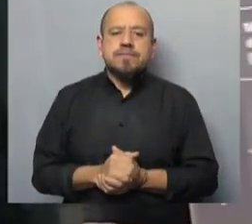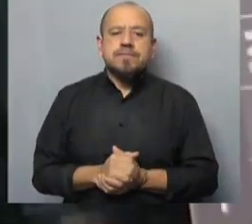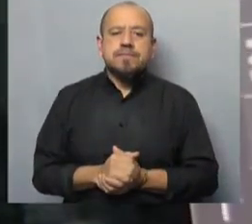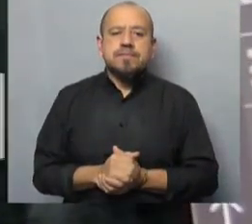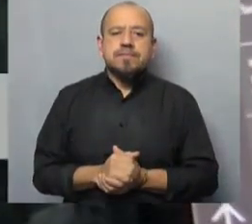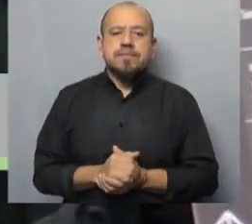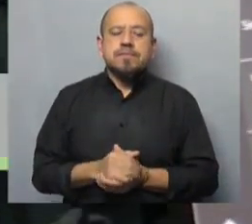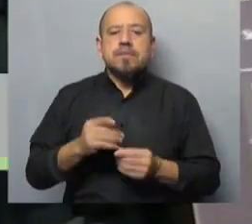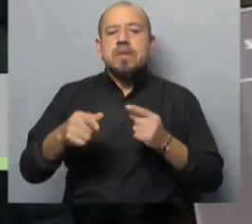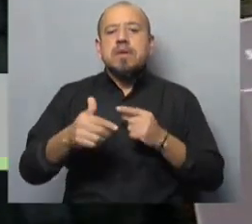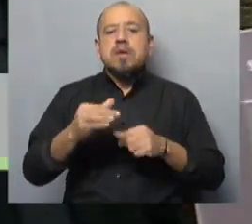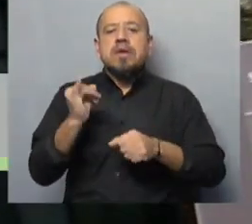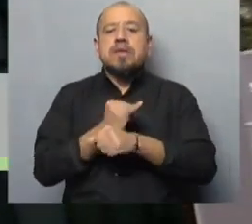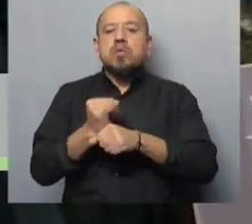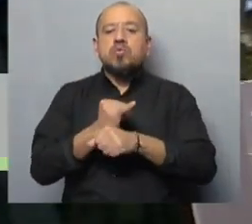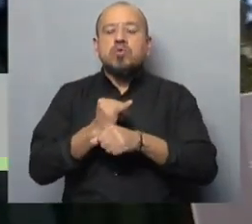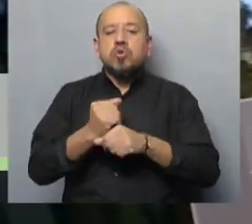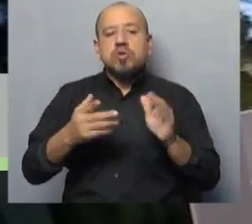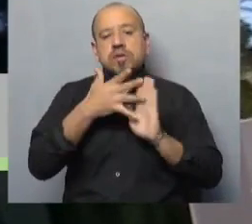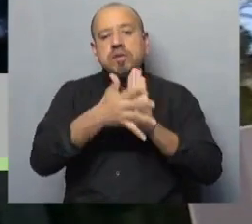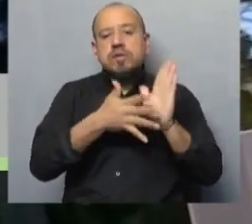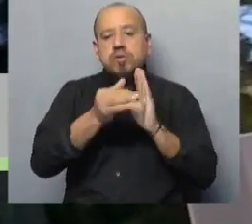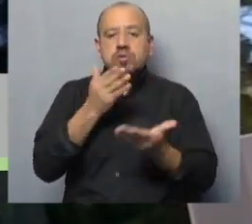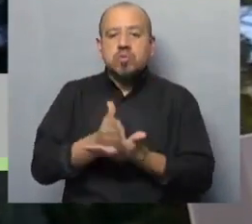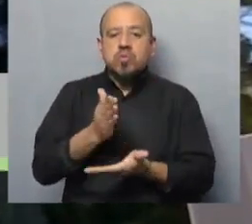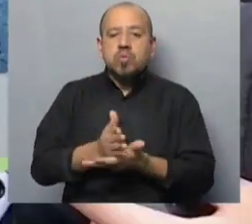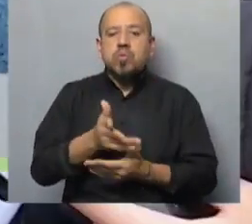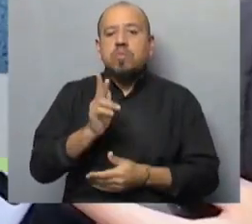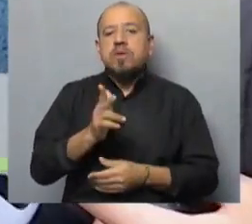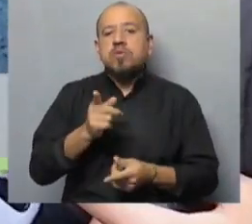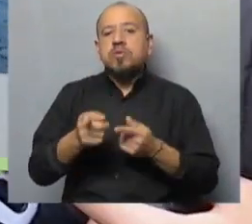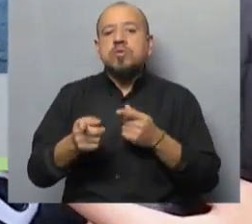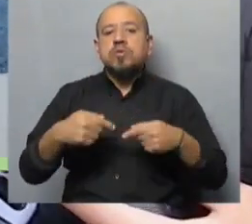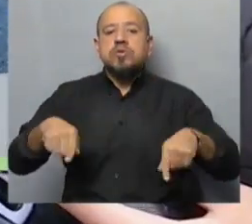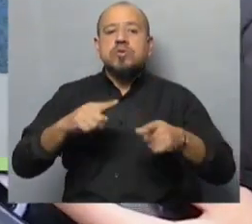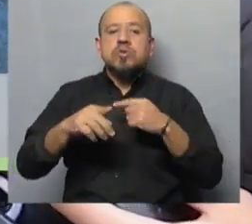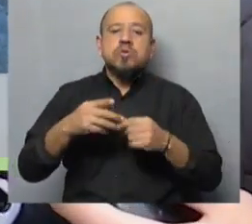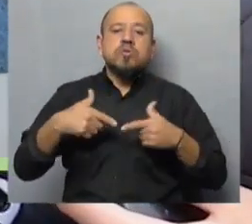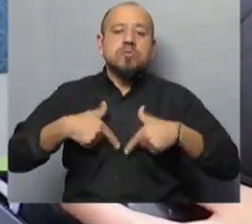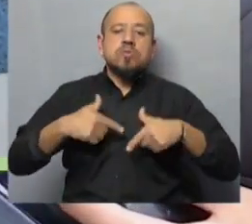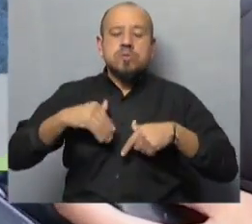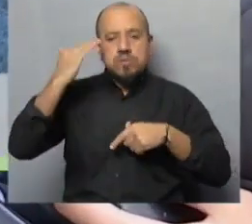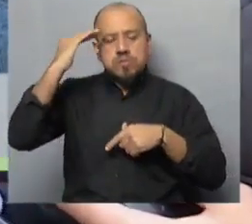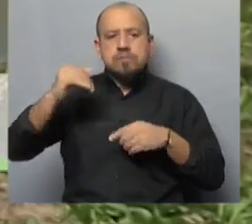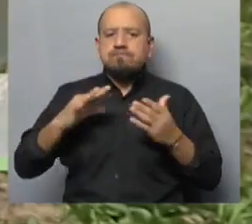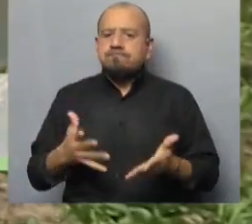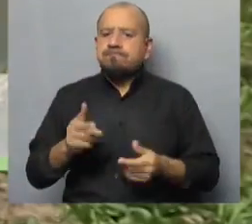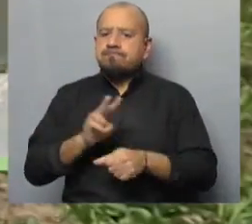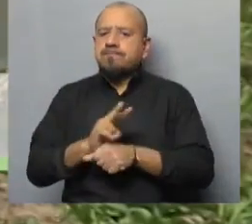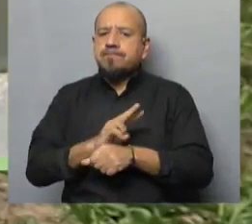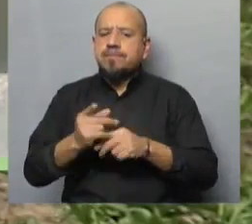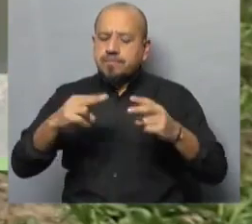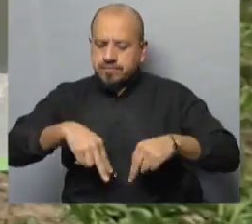integrantes de la institución nacional de derechos humanos se reúnen con el ministro de defensa por falta de seguridad en la